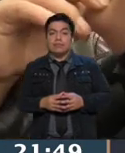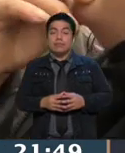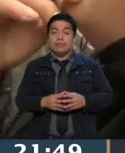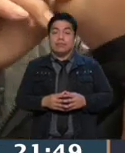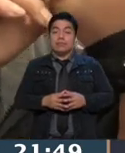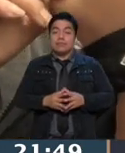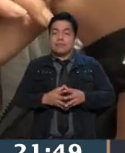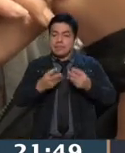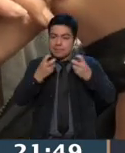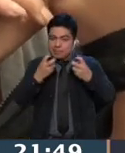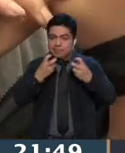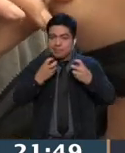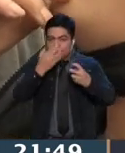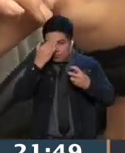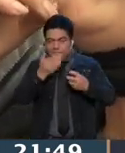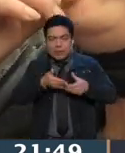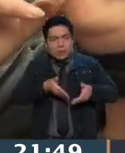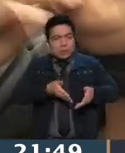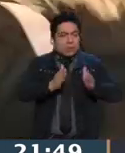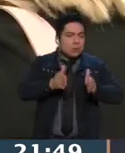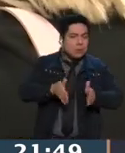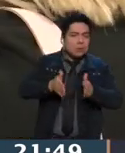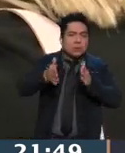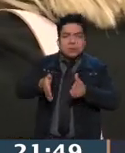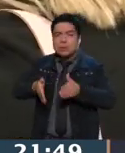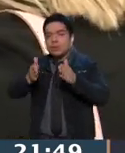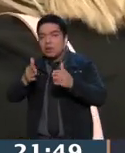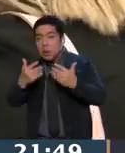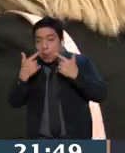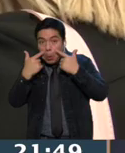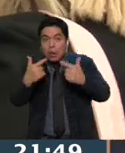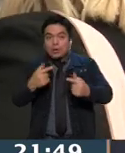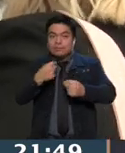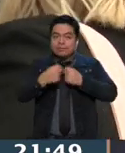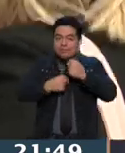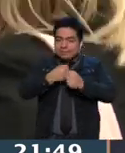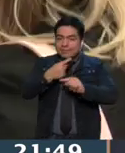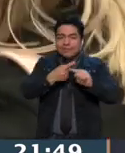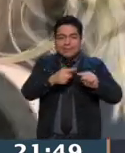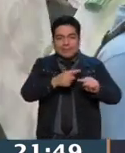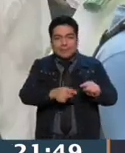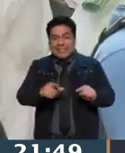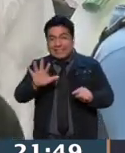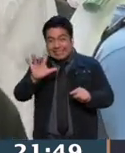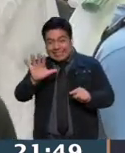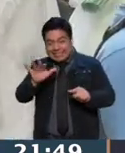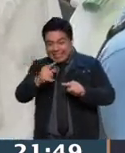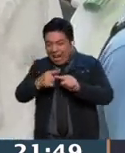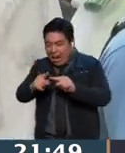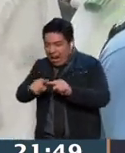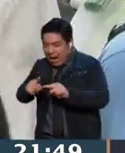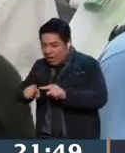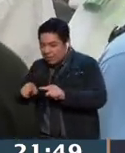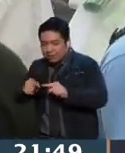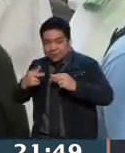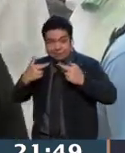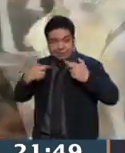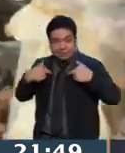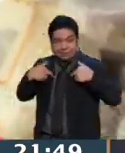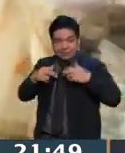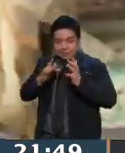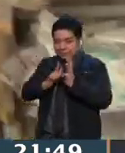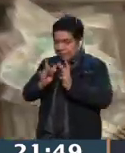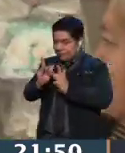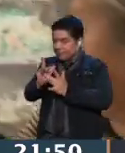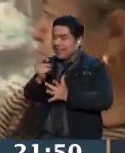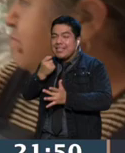Y es que al recorrer los pasillos y locales, encontrará más de 50 modelos diferentes, con los que puede vestir a su niño Dios para